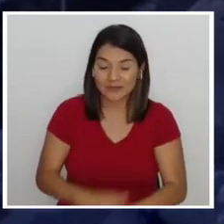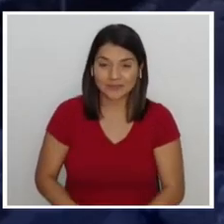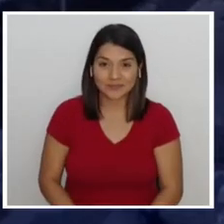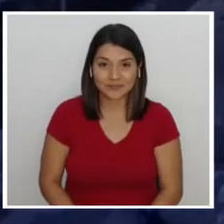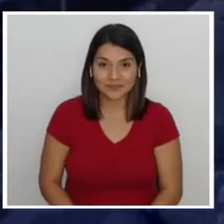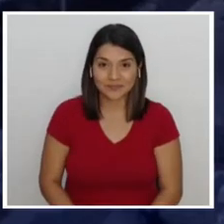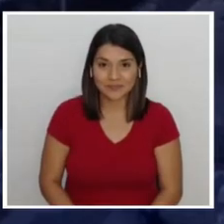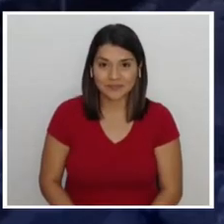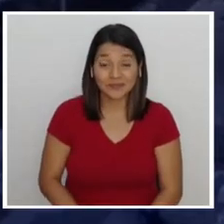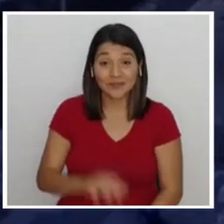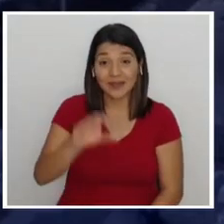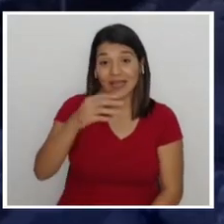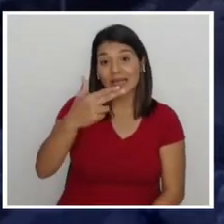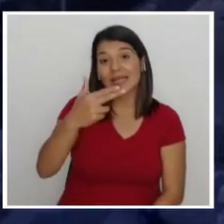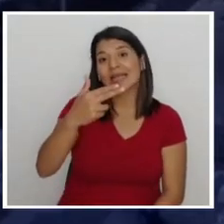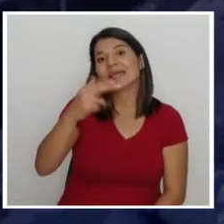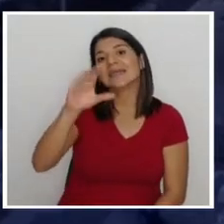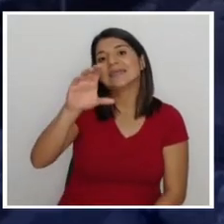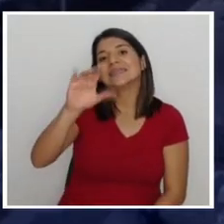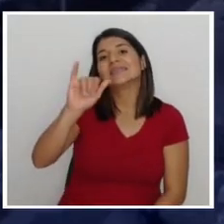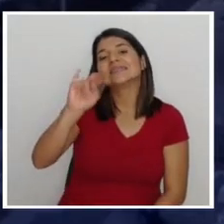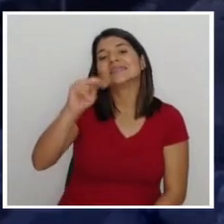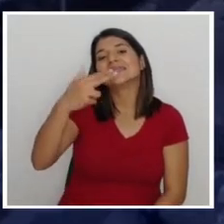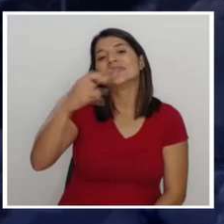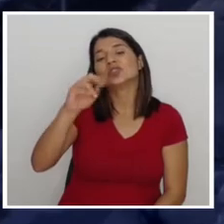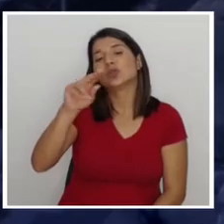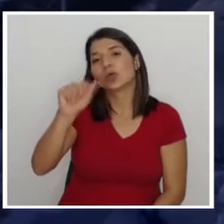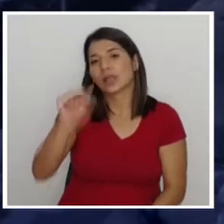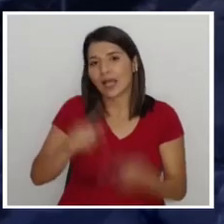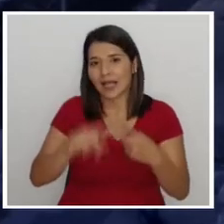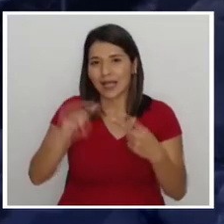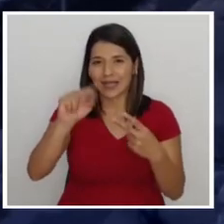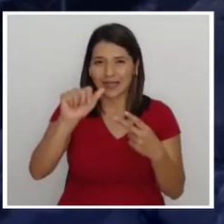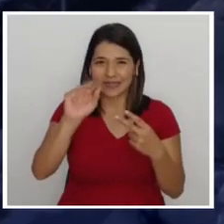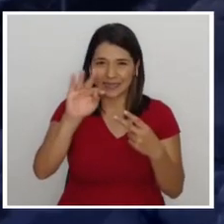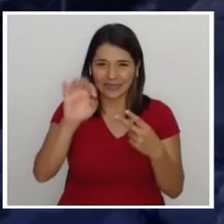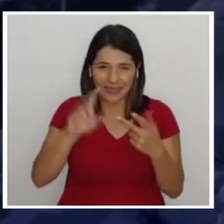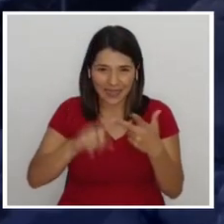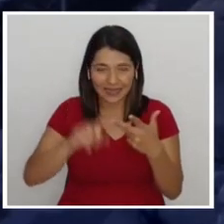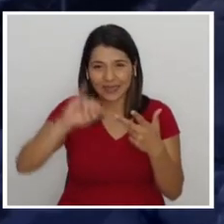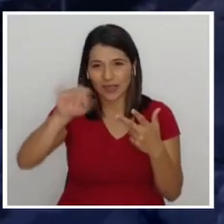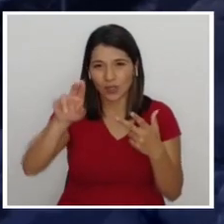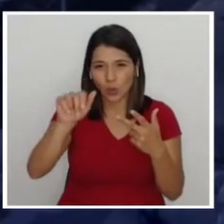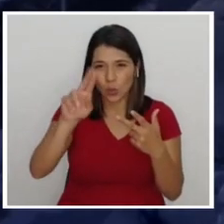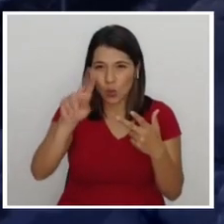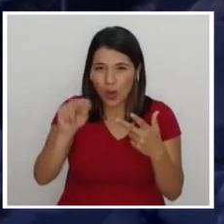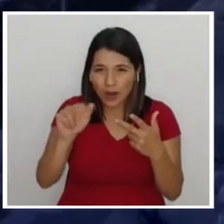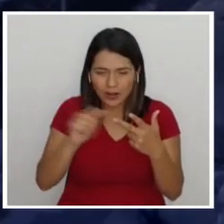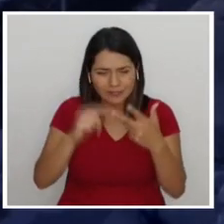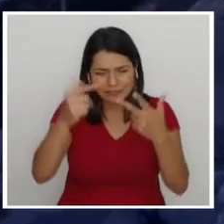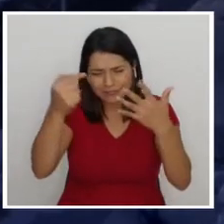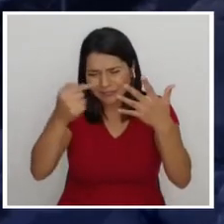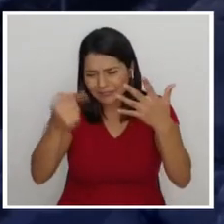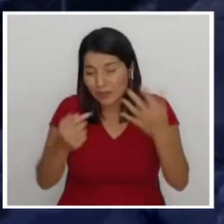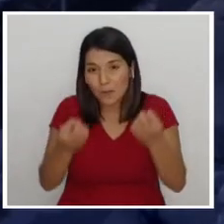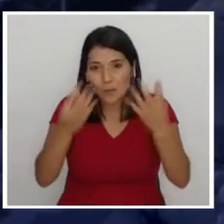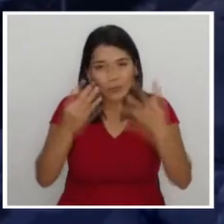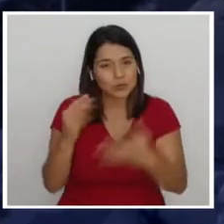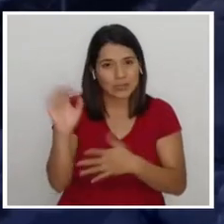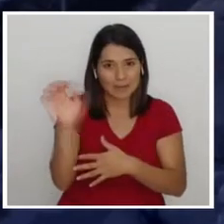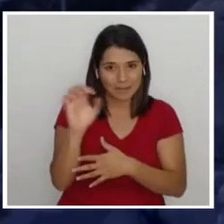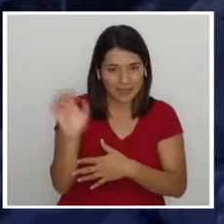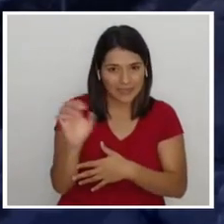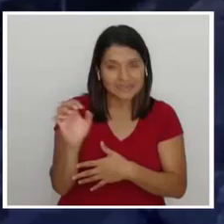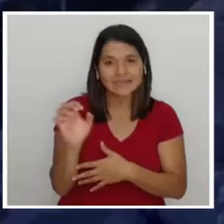Cinchona, Nate, Juana, es que son tantas emergencias. El caballero